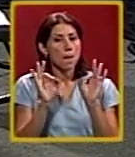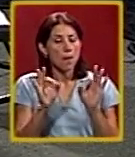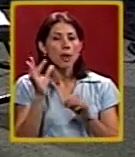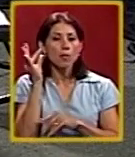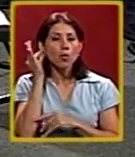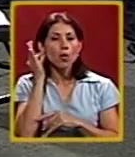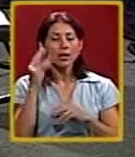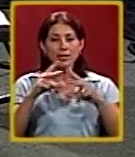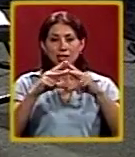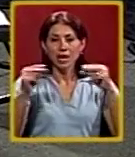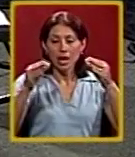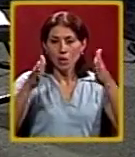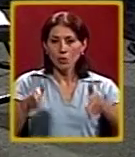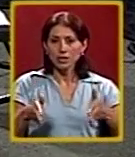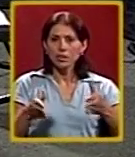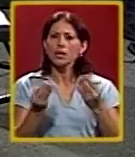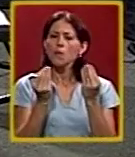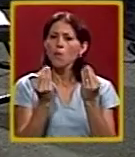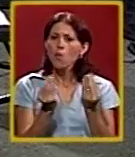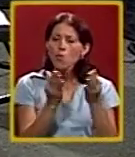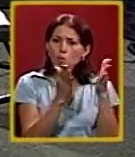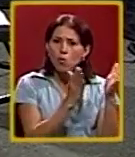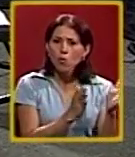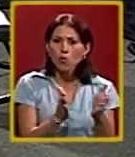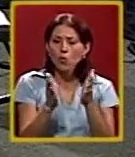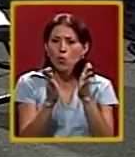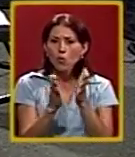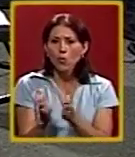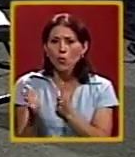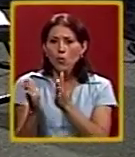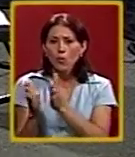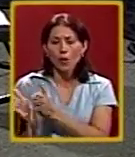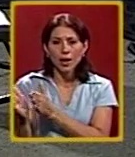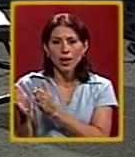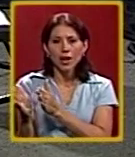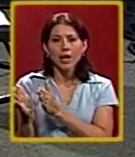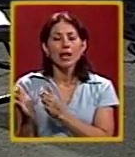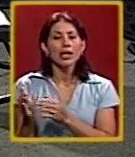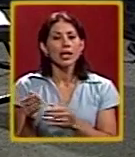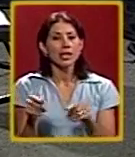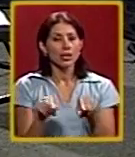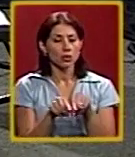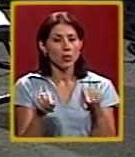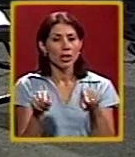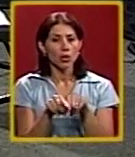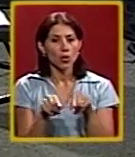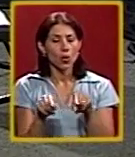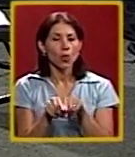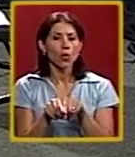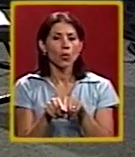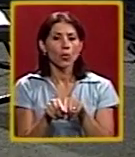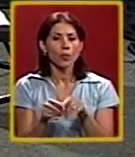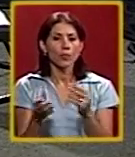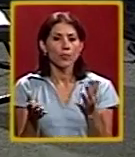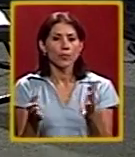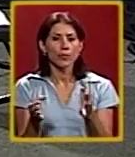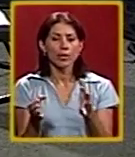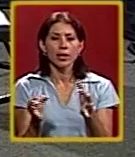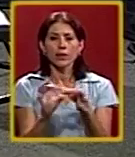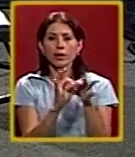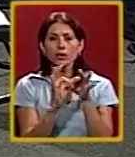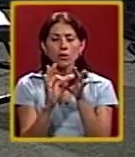nicaragüenses, muy organizadas, ¿verdad? Y sobre todo siempre. Sí, en lo que eran los grupos